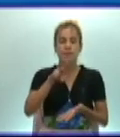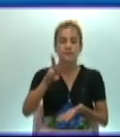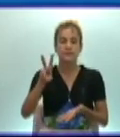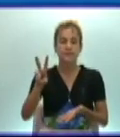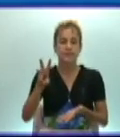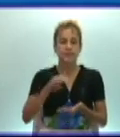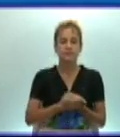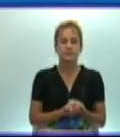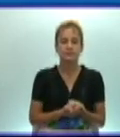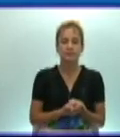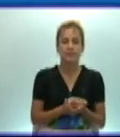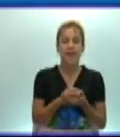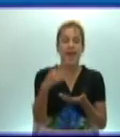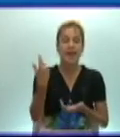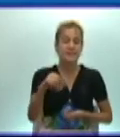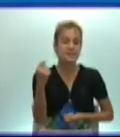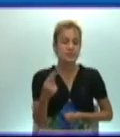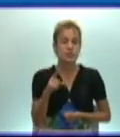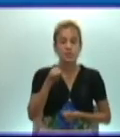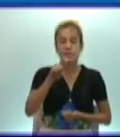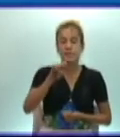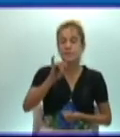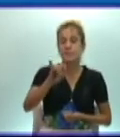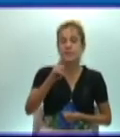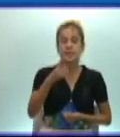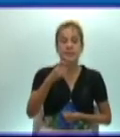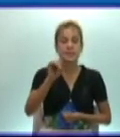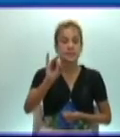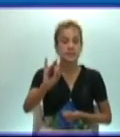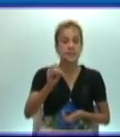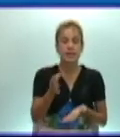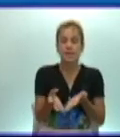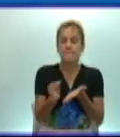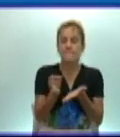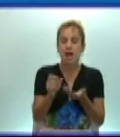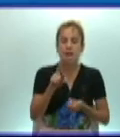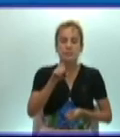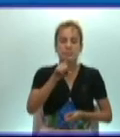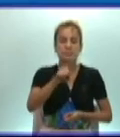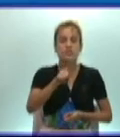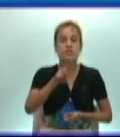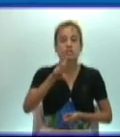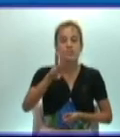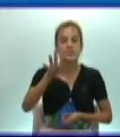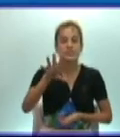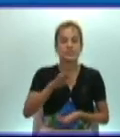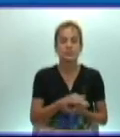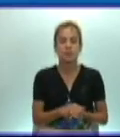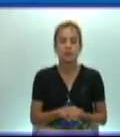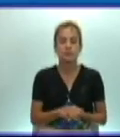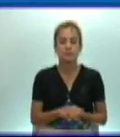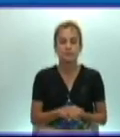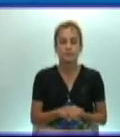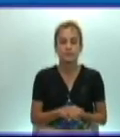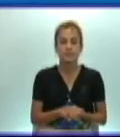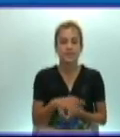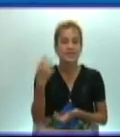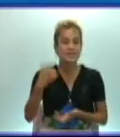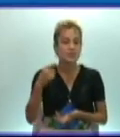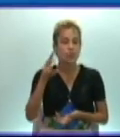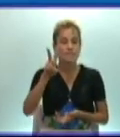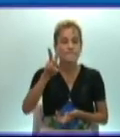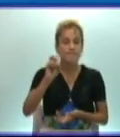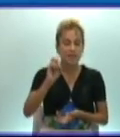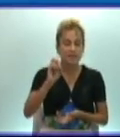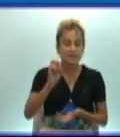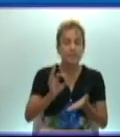123, los ejercicios 16 y 17 de la página 125, así como el ejercicio